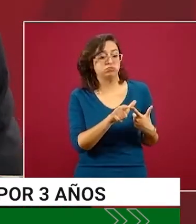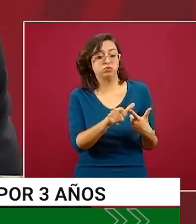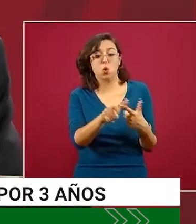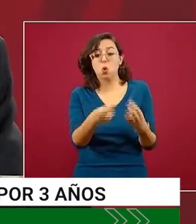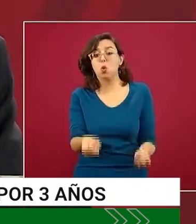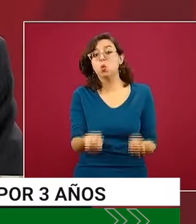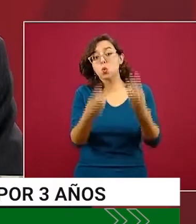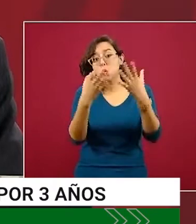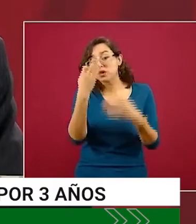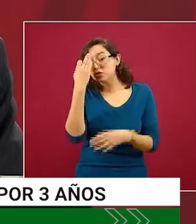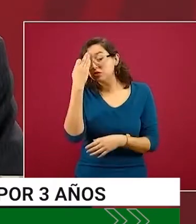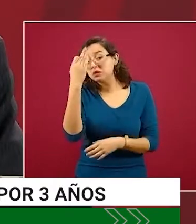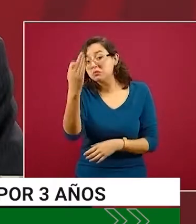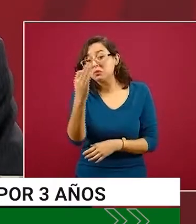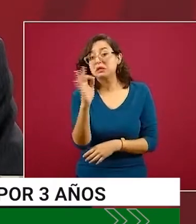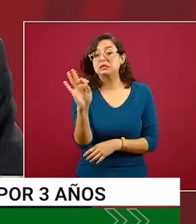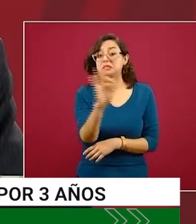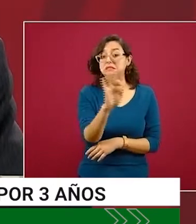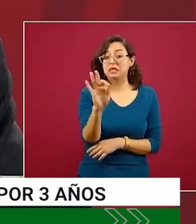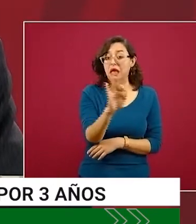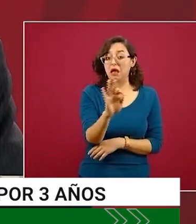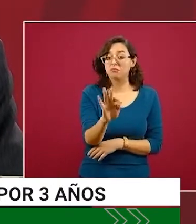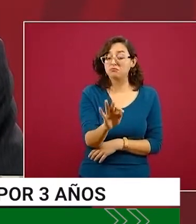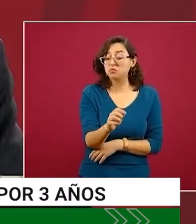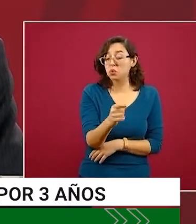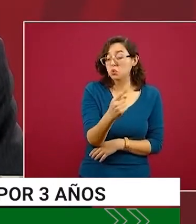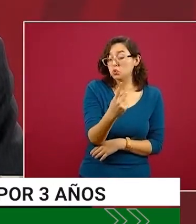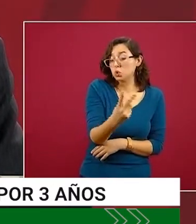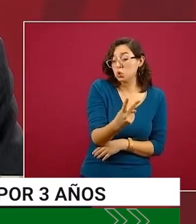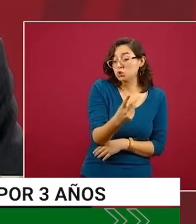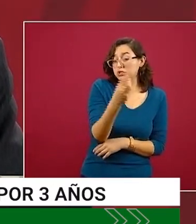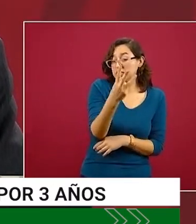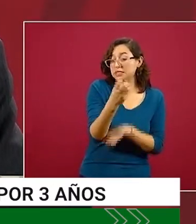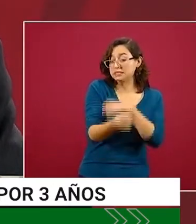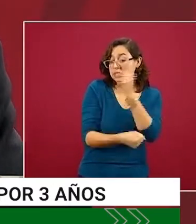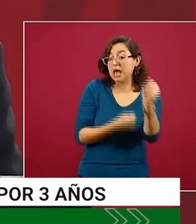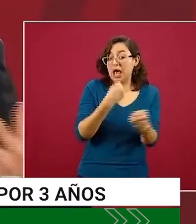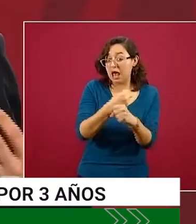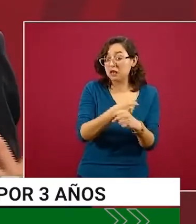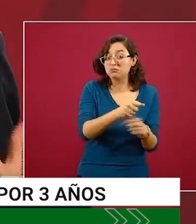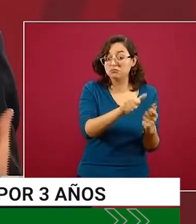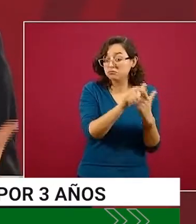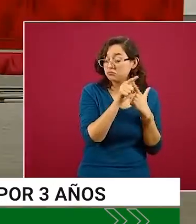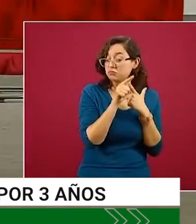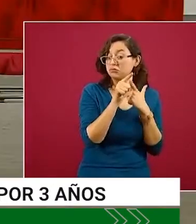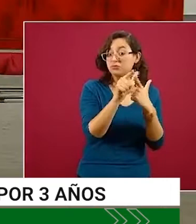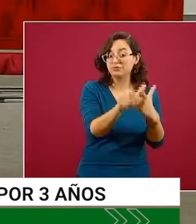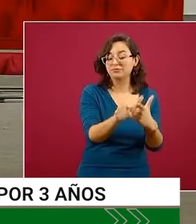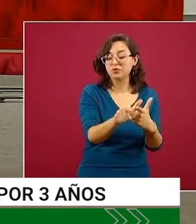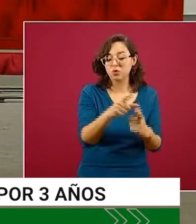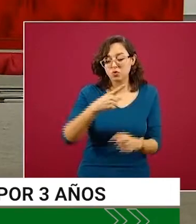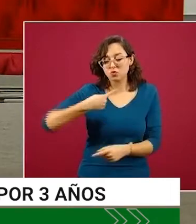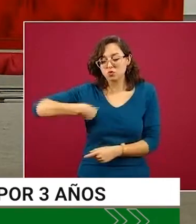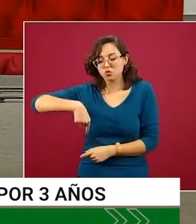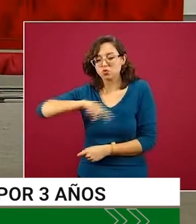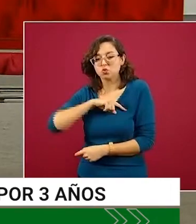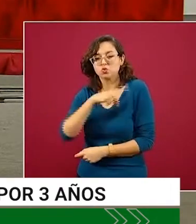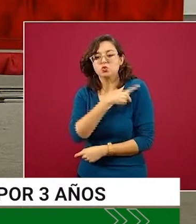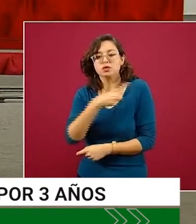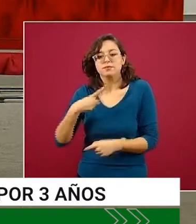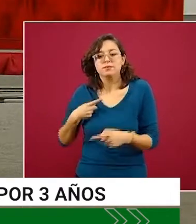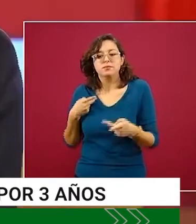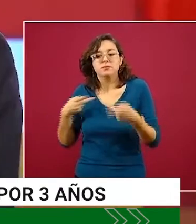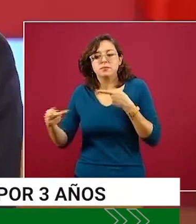que podría extenderse al menos por un par de años, 2 o 3 años, la preparación ahora es